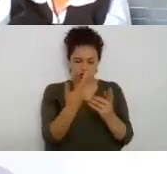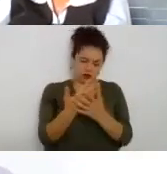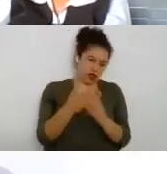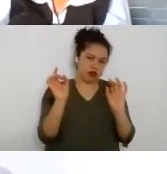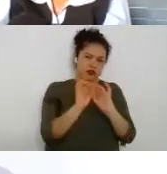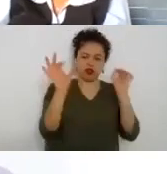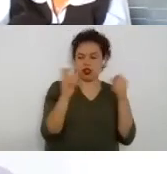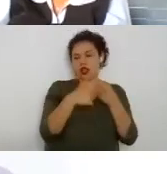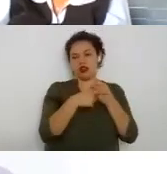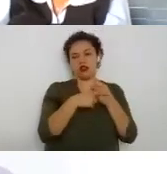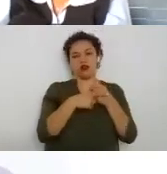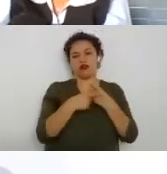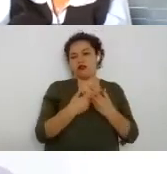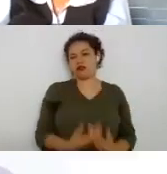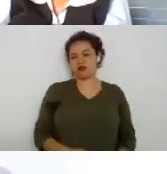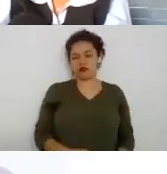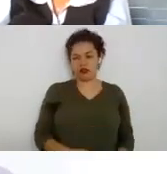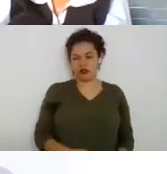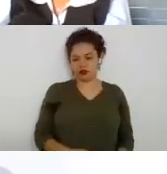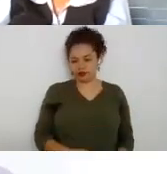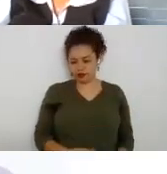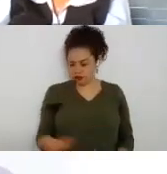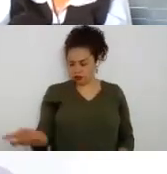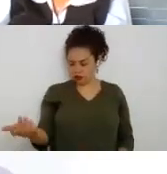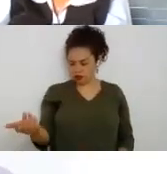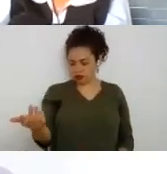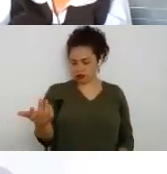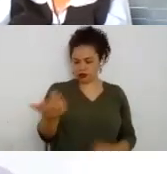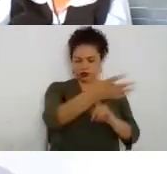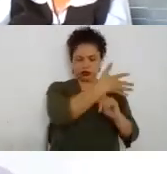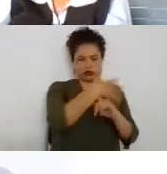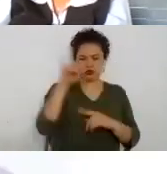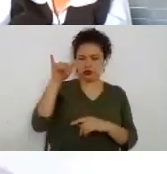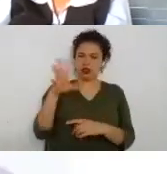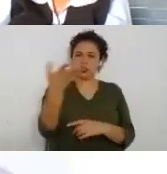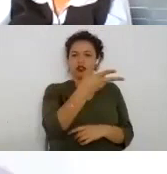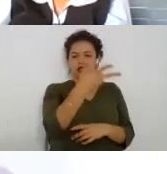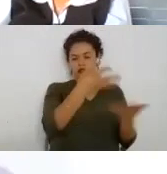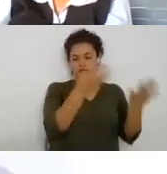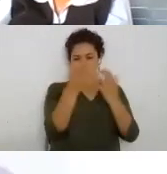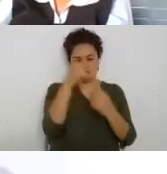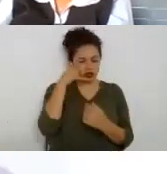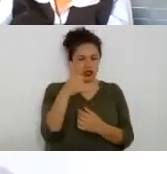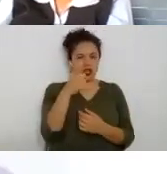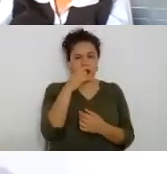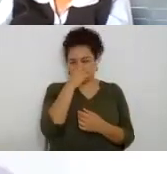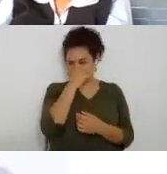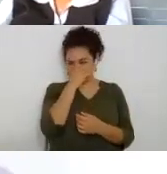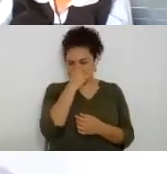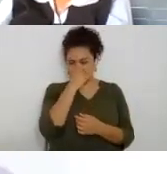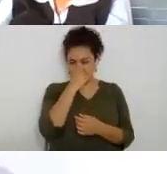caso, apoyarnos de alguna ambulancia si está cerca o marcar al 911 y decirle a él que si nos